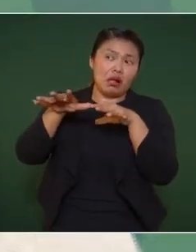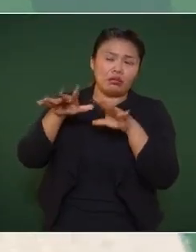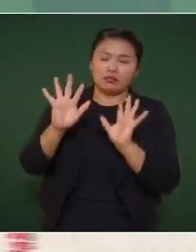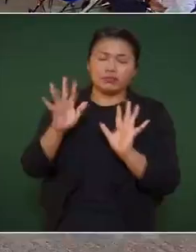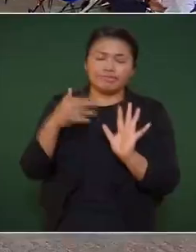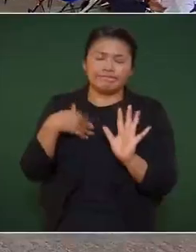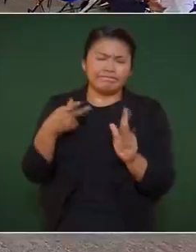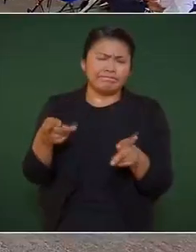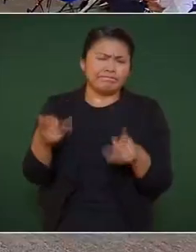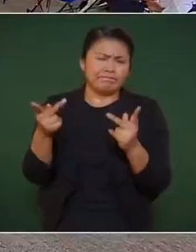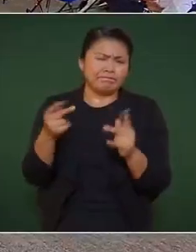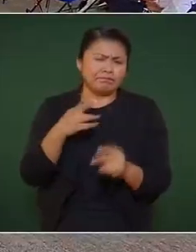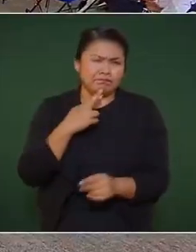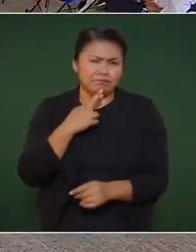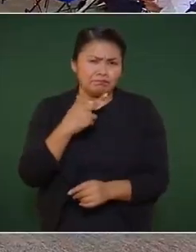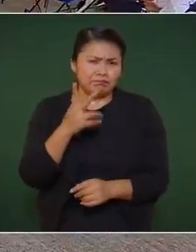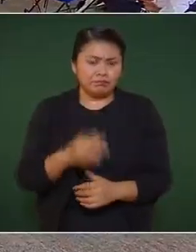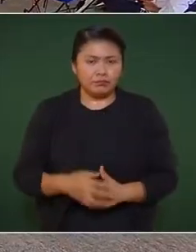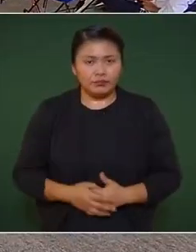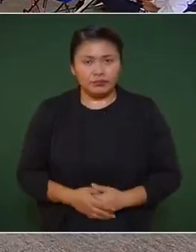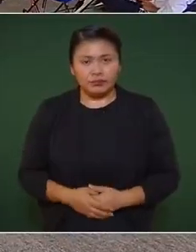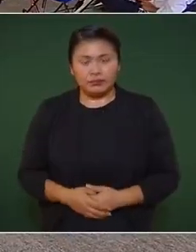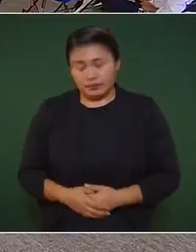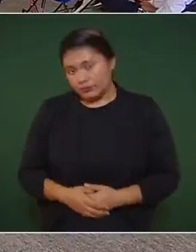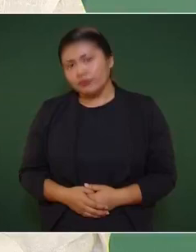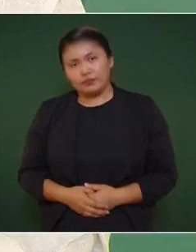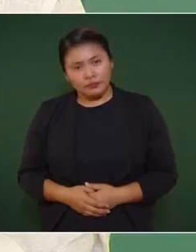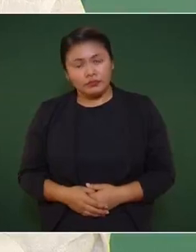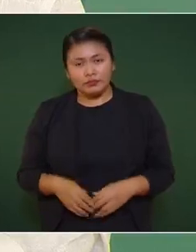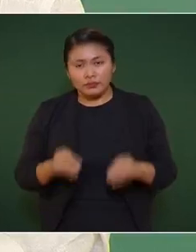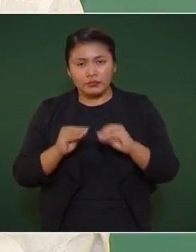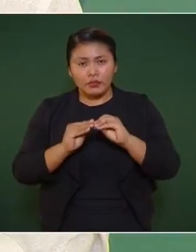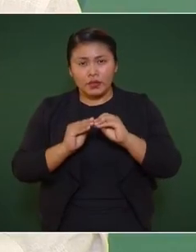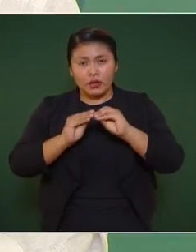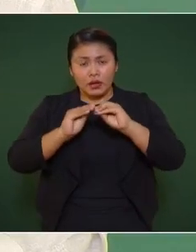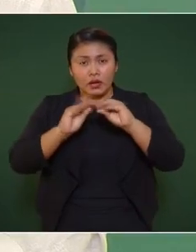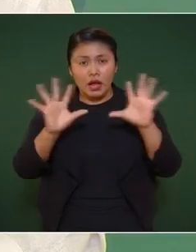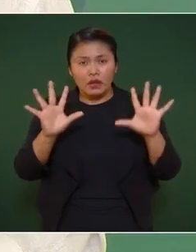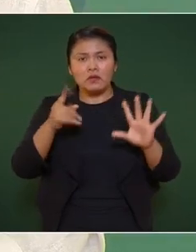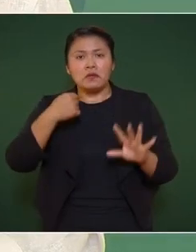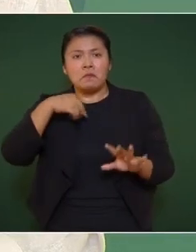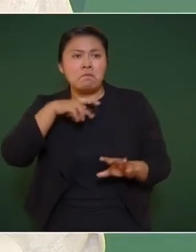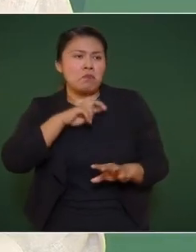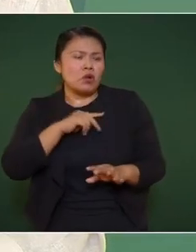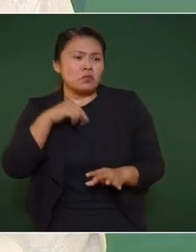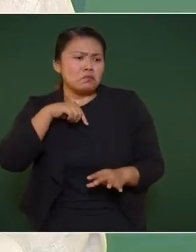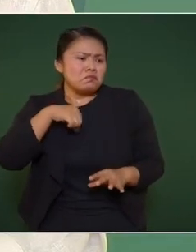Entonces, sí ayuda mucho la austeridad